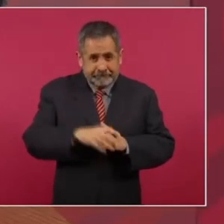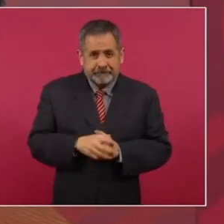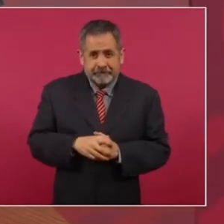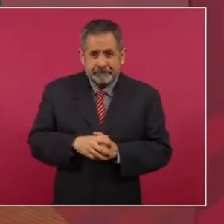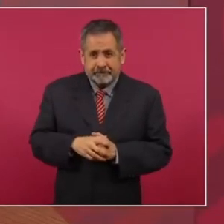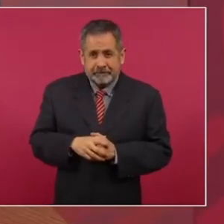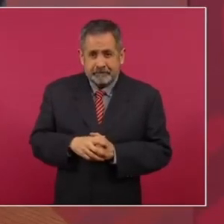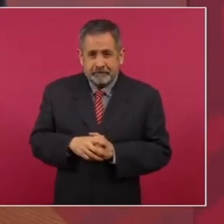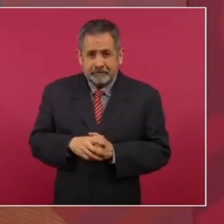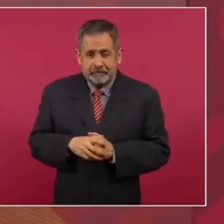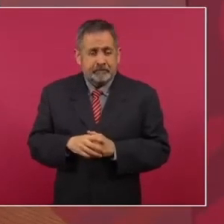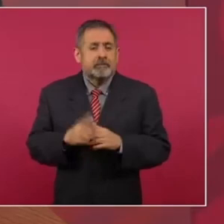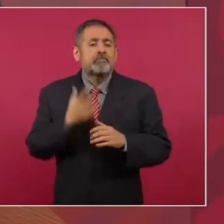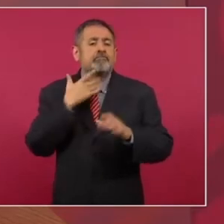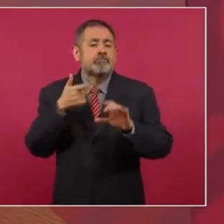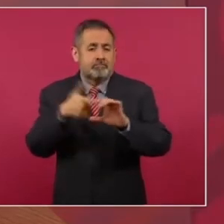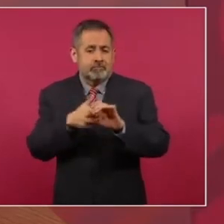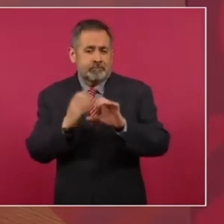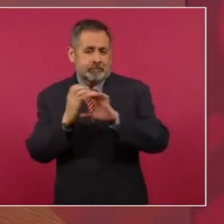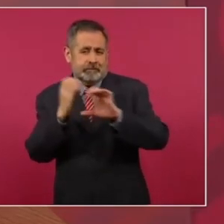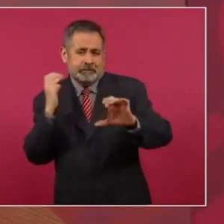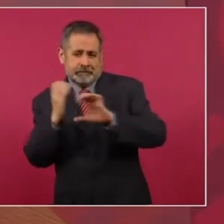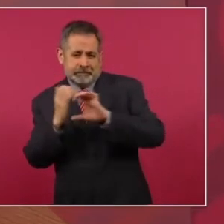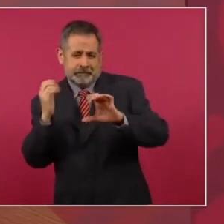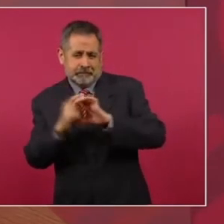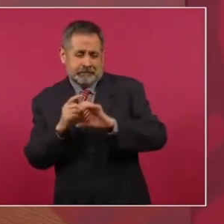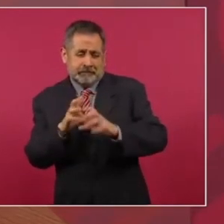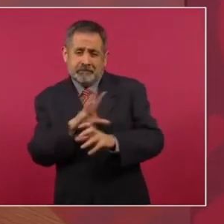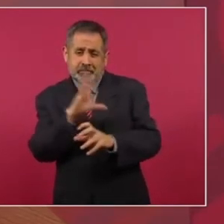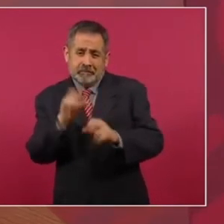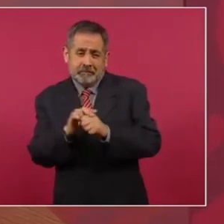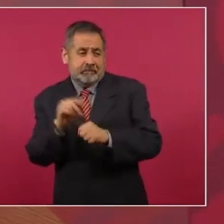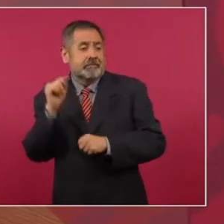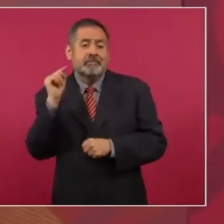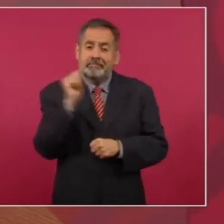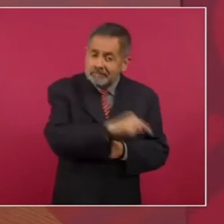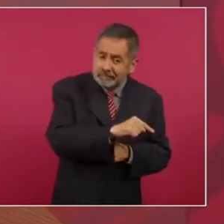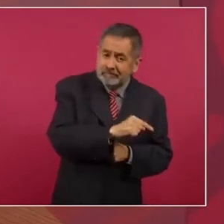todo el combustible que utilizaban era huachicol.